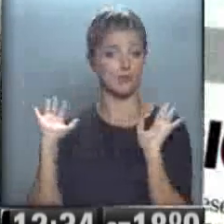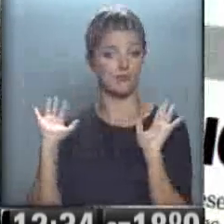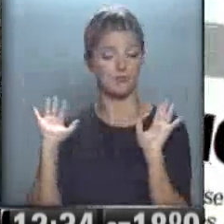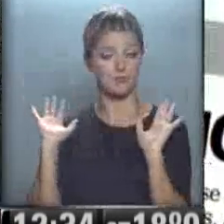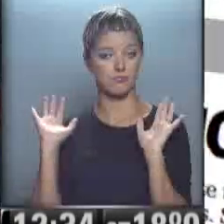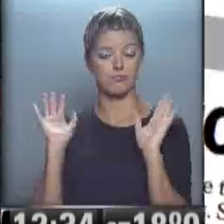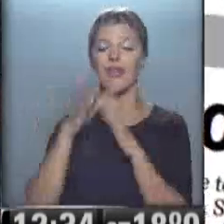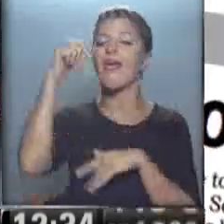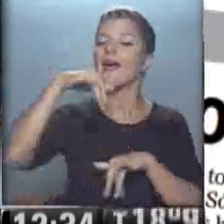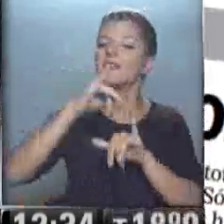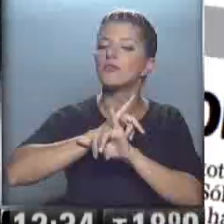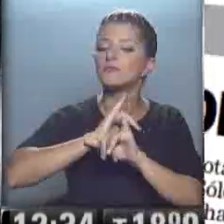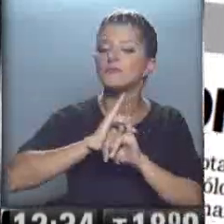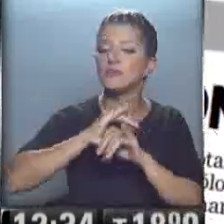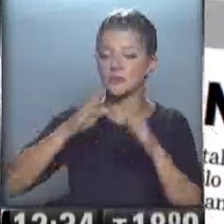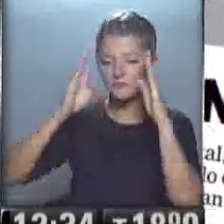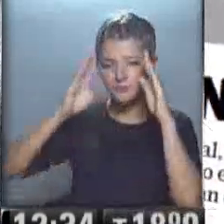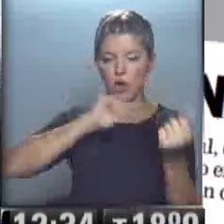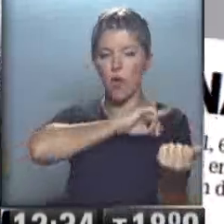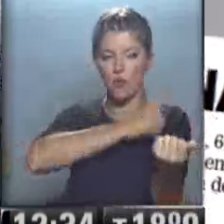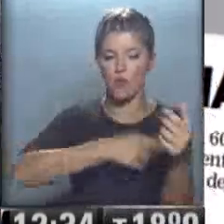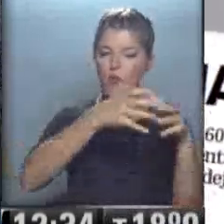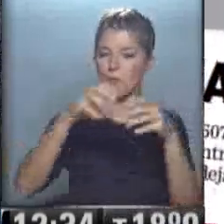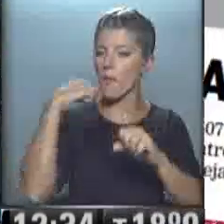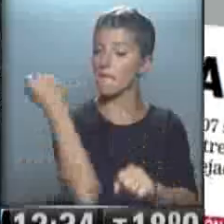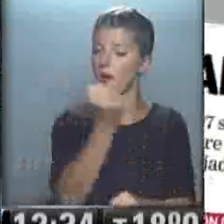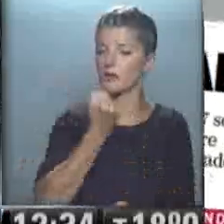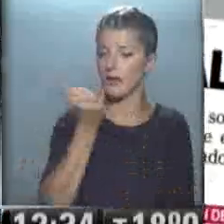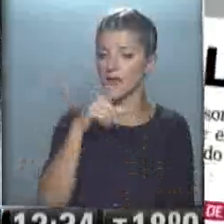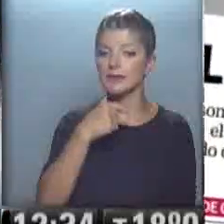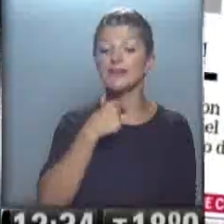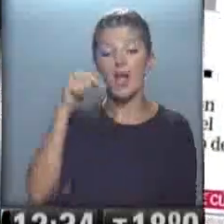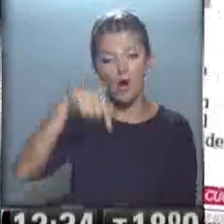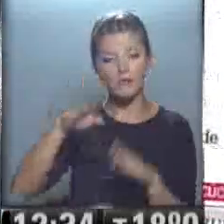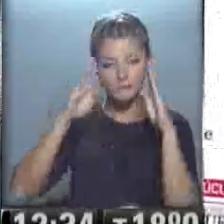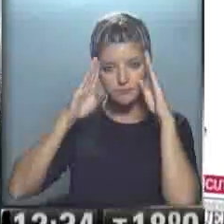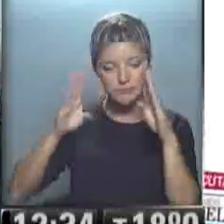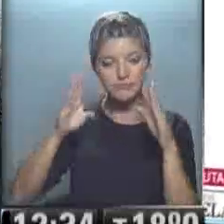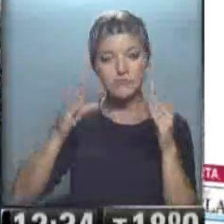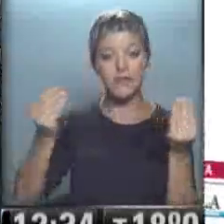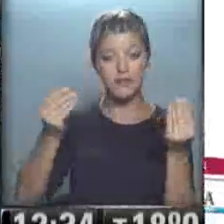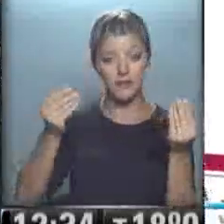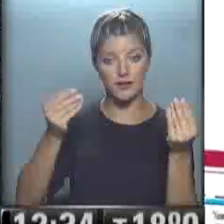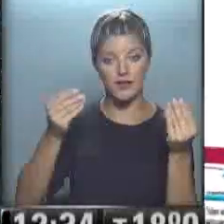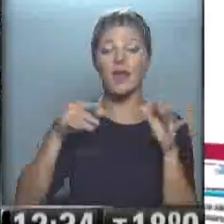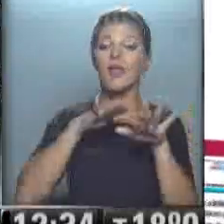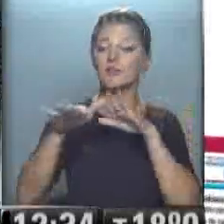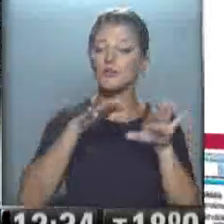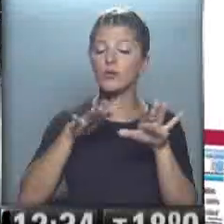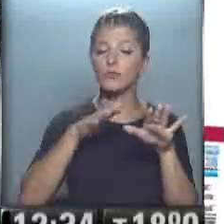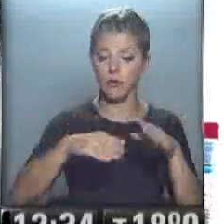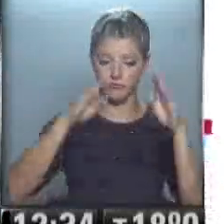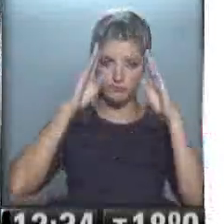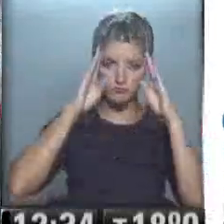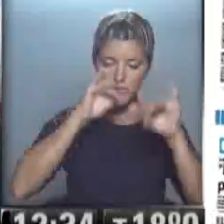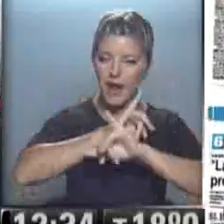Li amalgama de poderosos grupos mediáticos que esta vez desterraron los eufemismos y se embarcaron